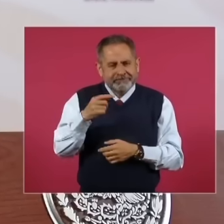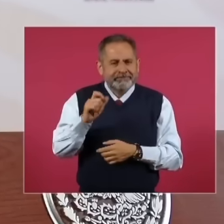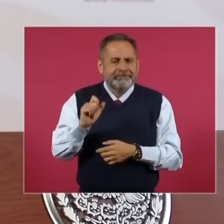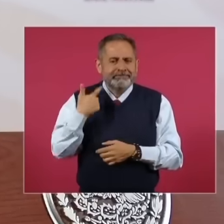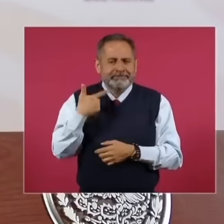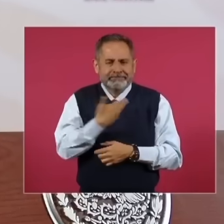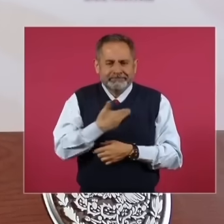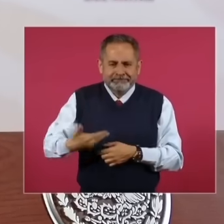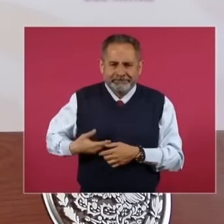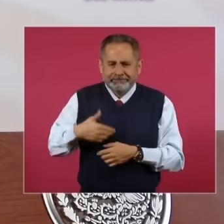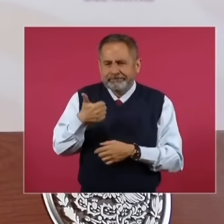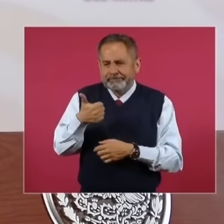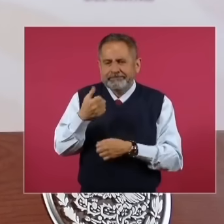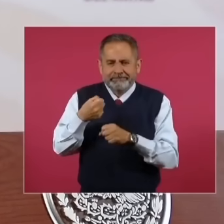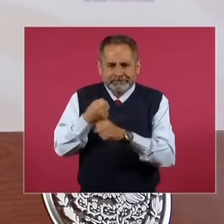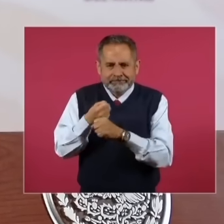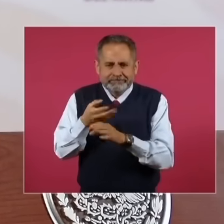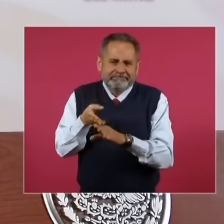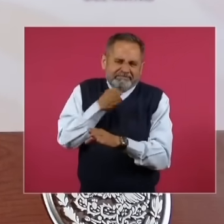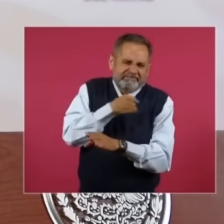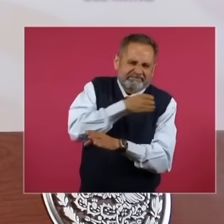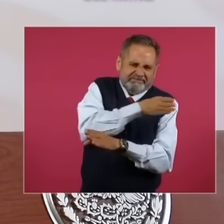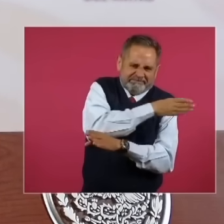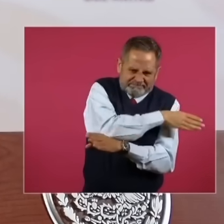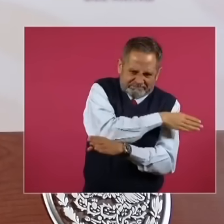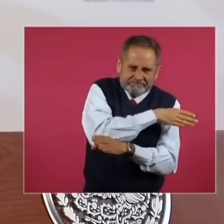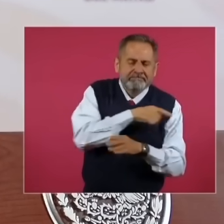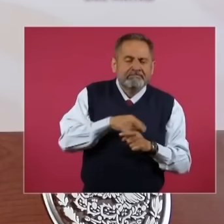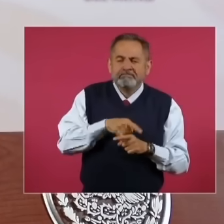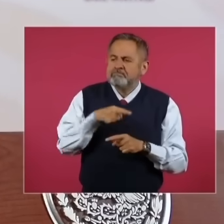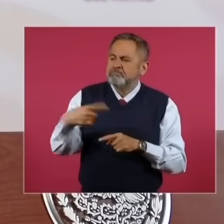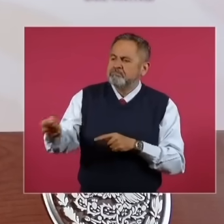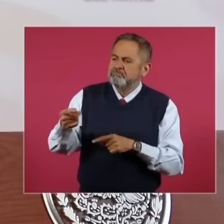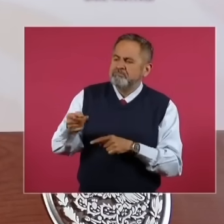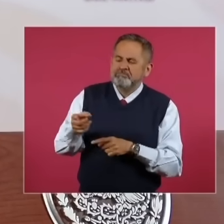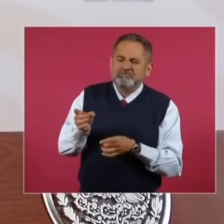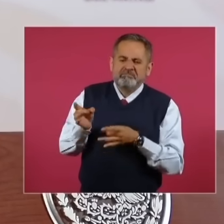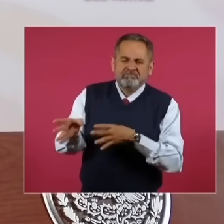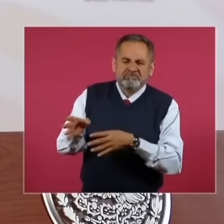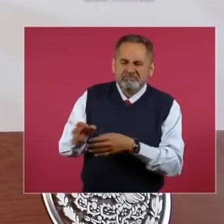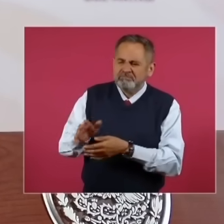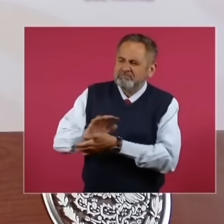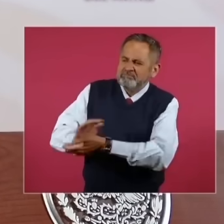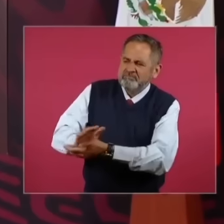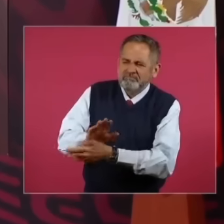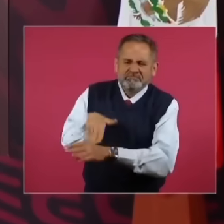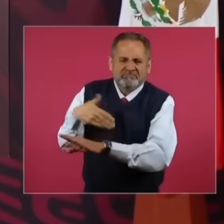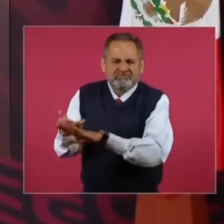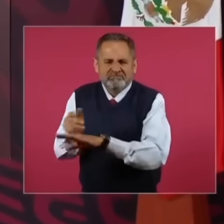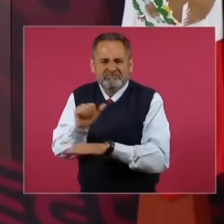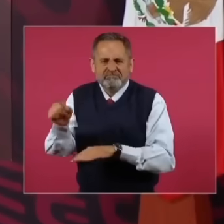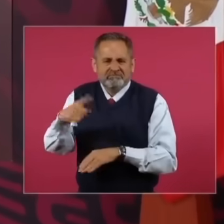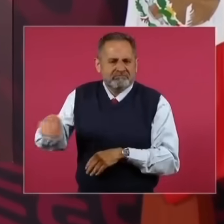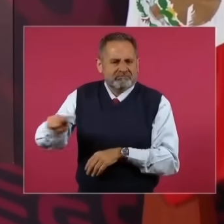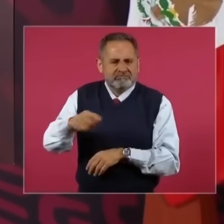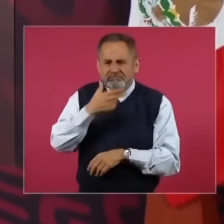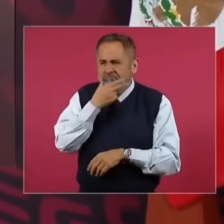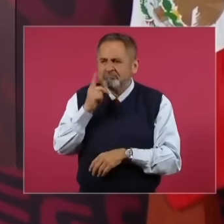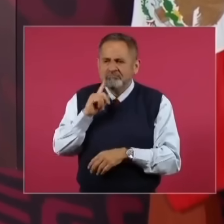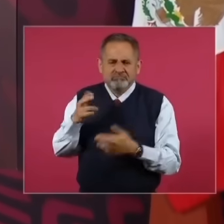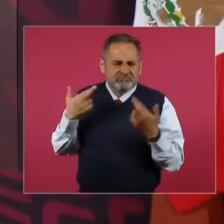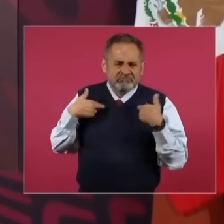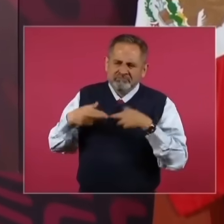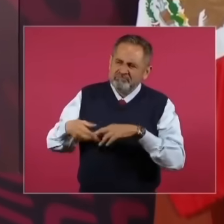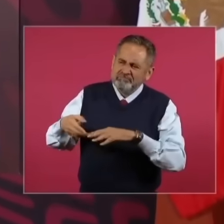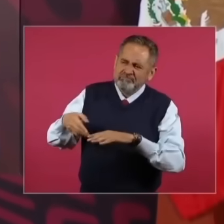instrucciones y las preocupaciones de Estados Unidos. Y pues claro, como él se va a finales